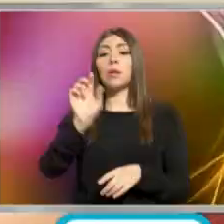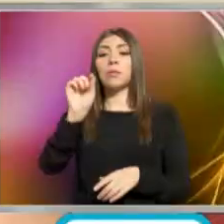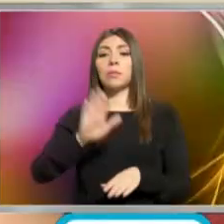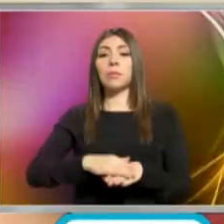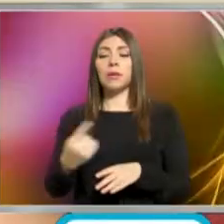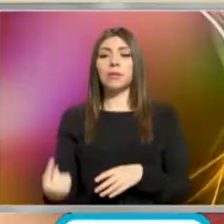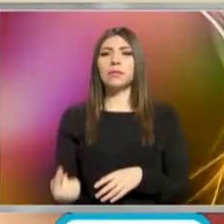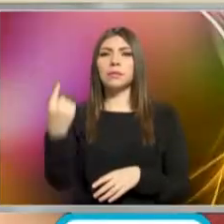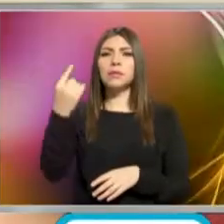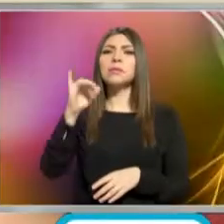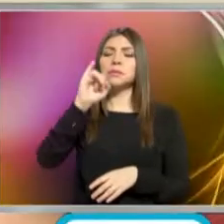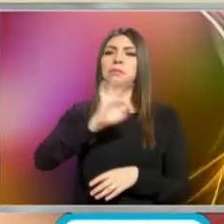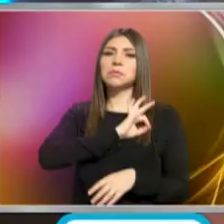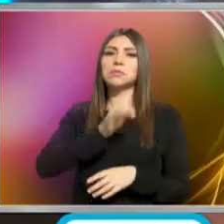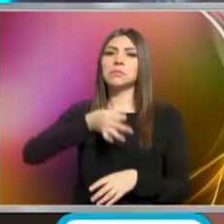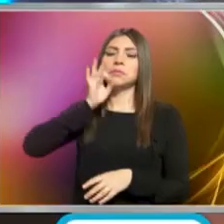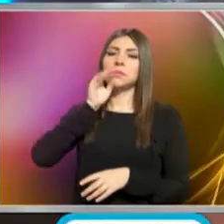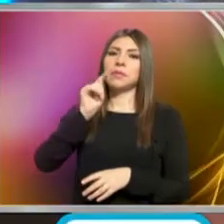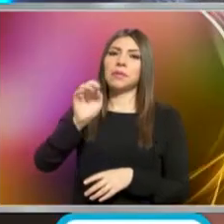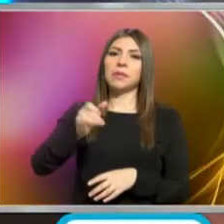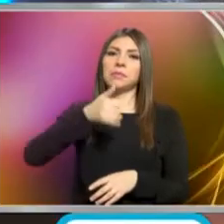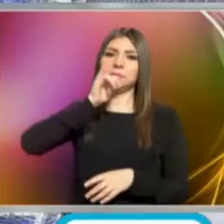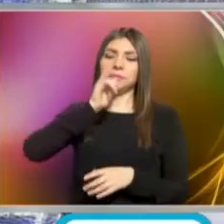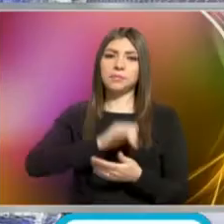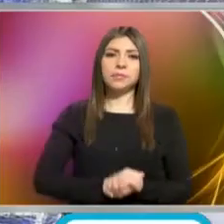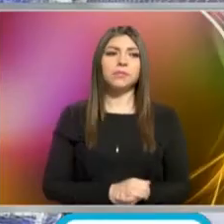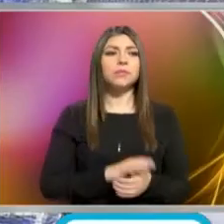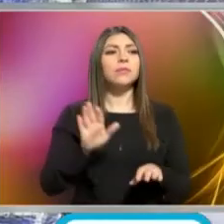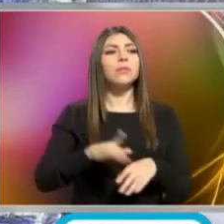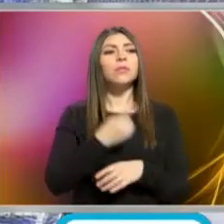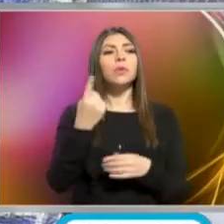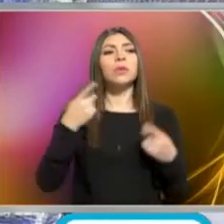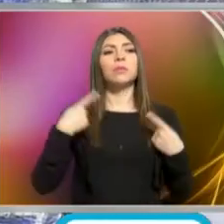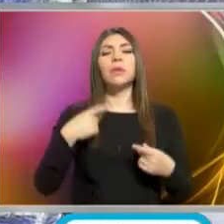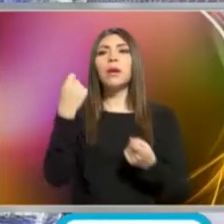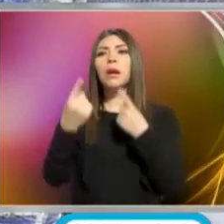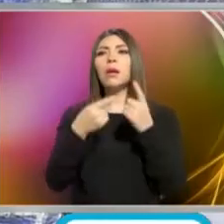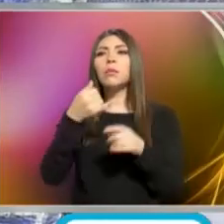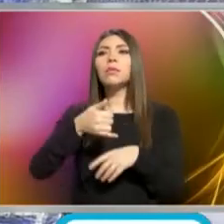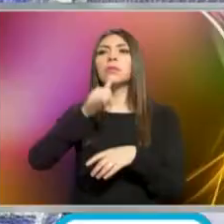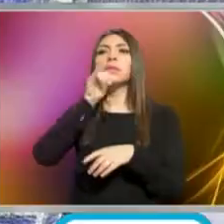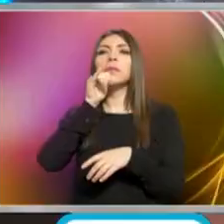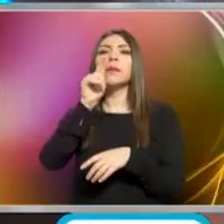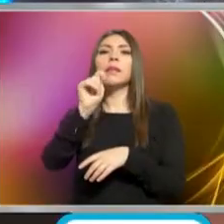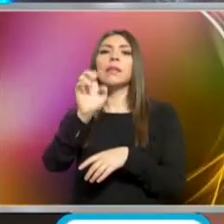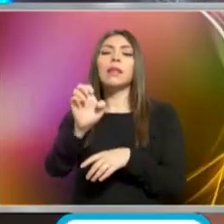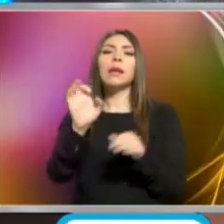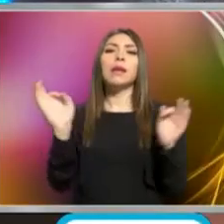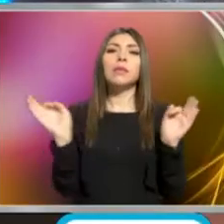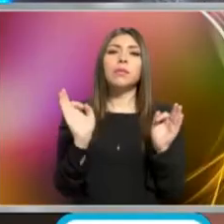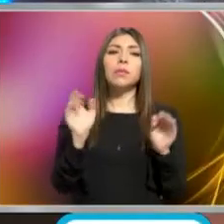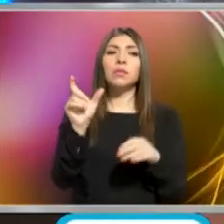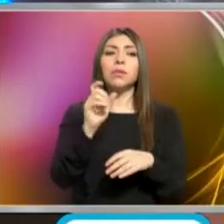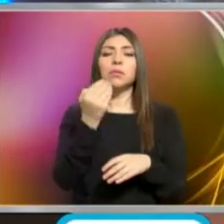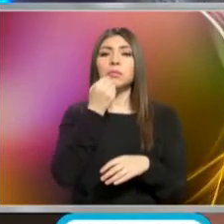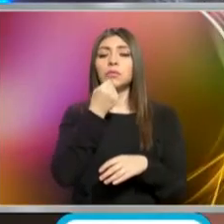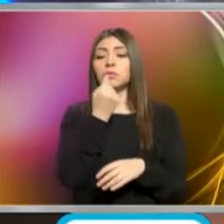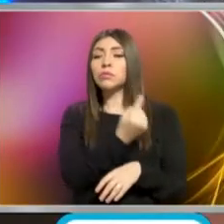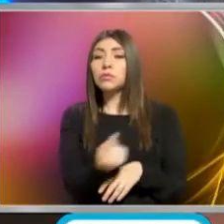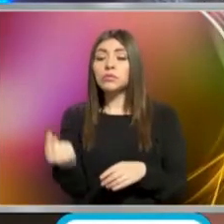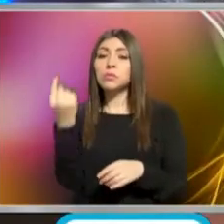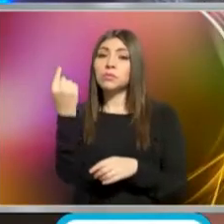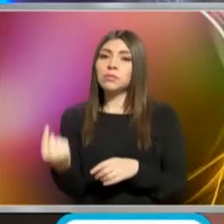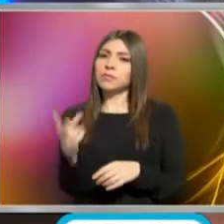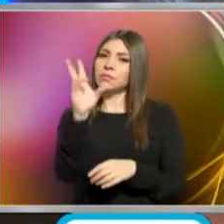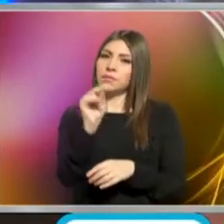grandes, sí se los recomiendo. Sí, o sea, porque muchas veces acostumbra a la gente tomar un tecito frío, ¿no? Sí. A la hora de la comida, pero si son tan chiquitos, no. Cintia, muchísimas